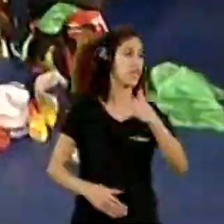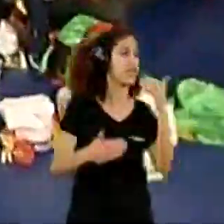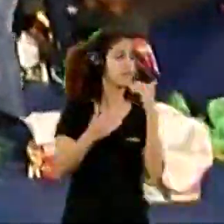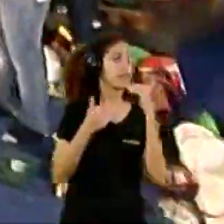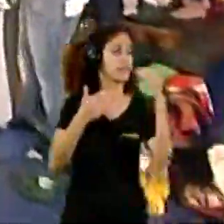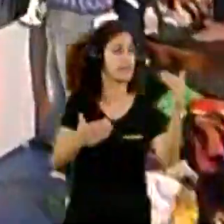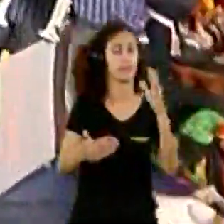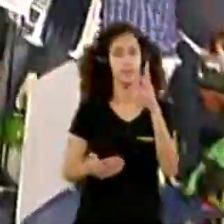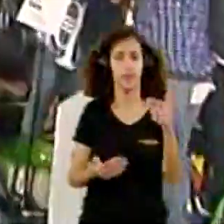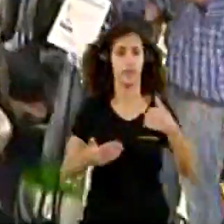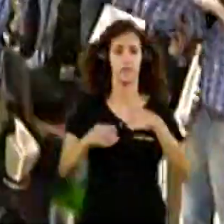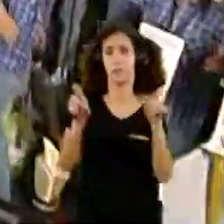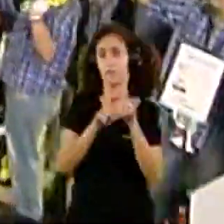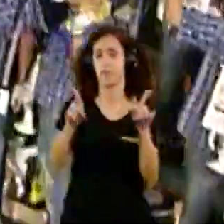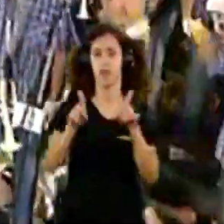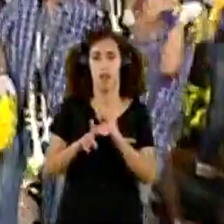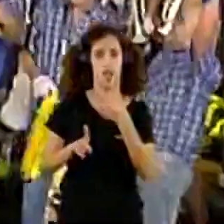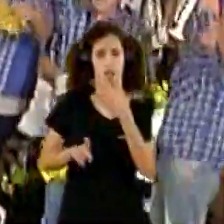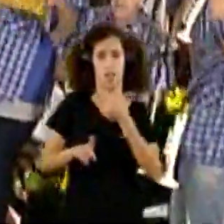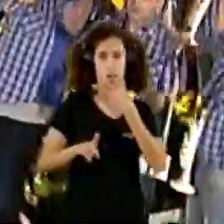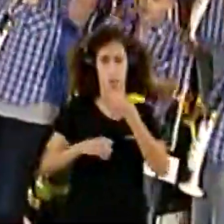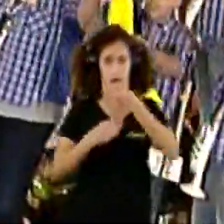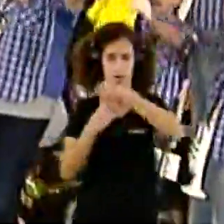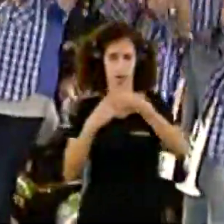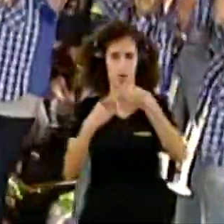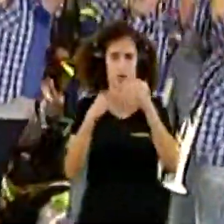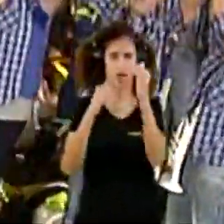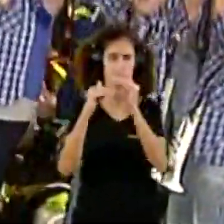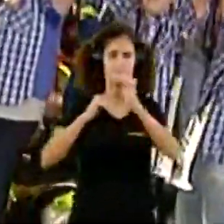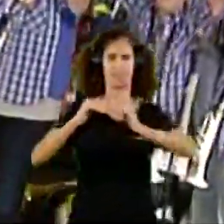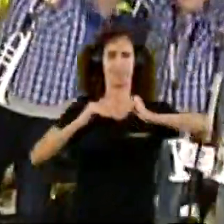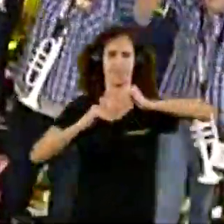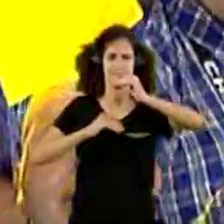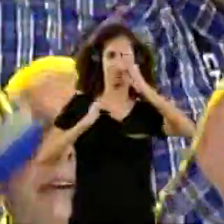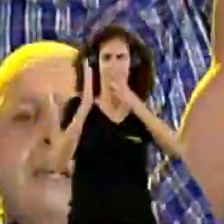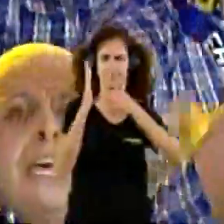por demostrarme que la historia de la Palma te viene muy grande.